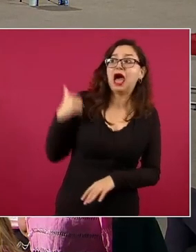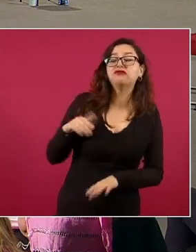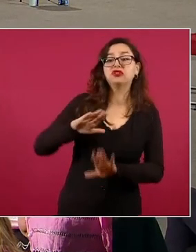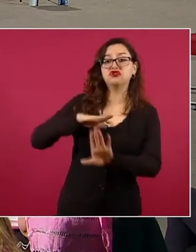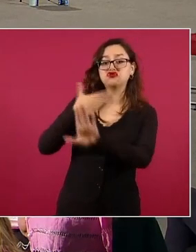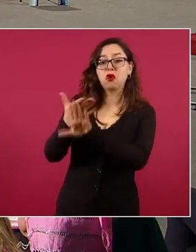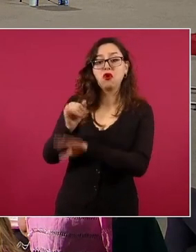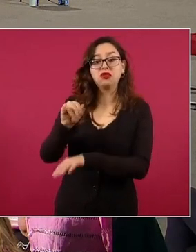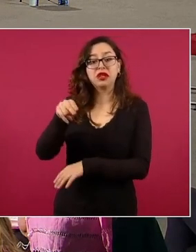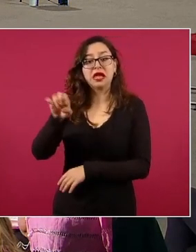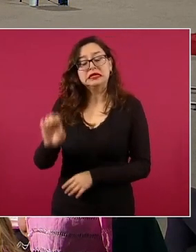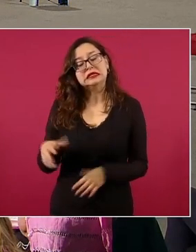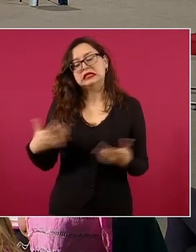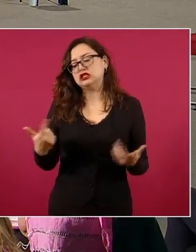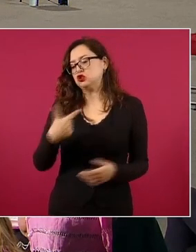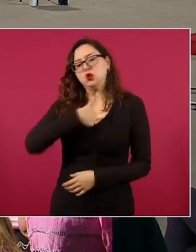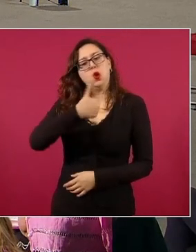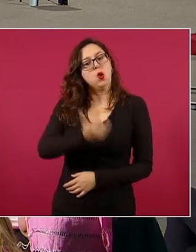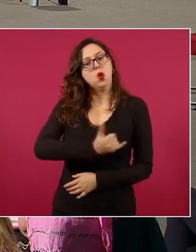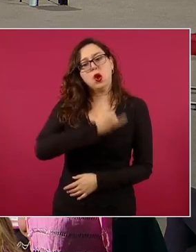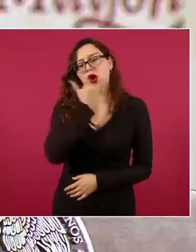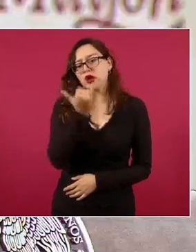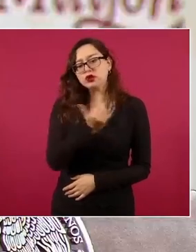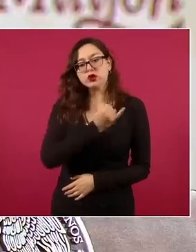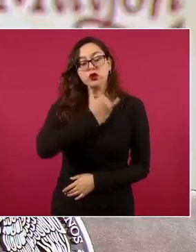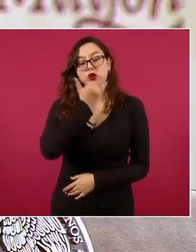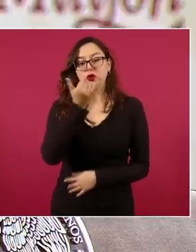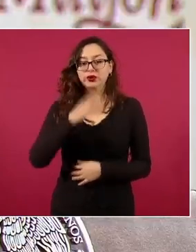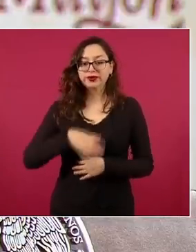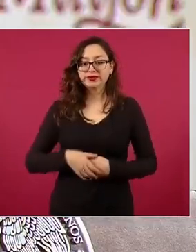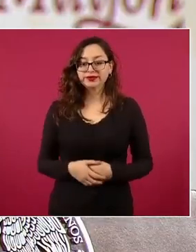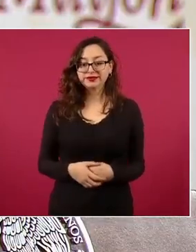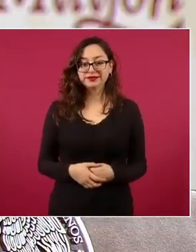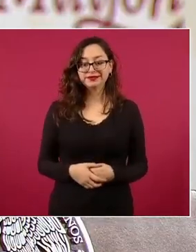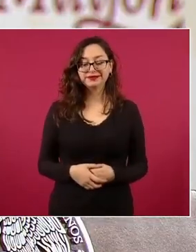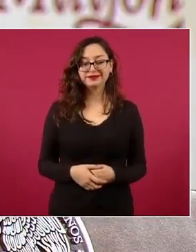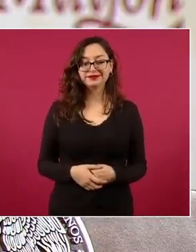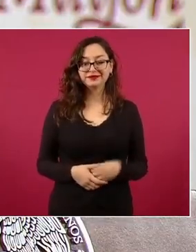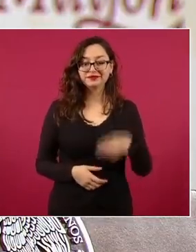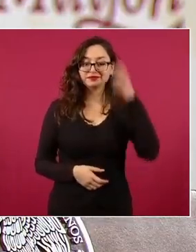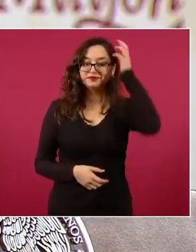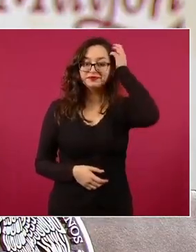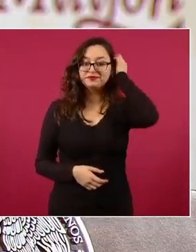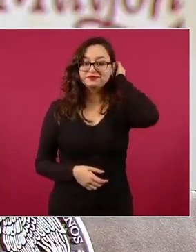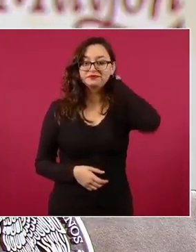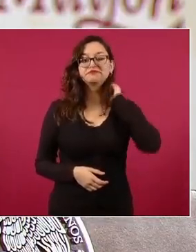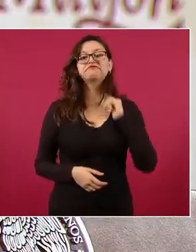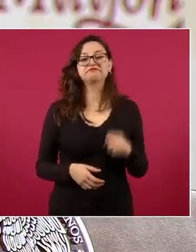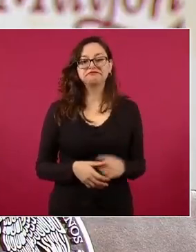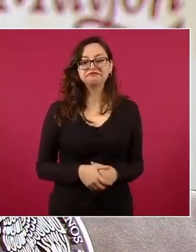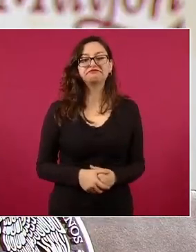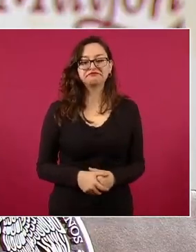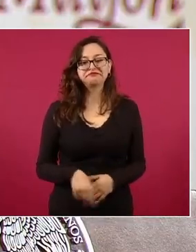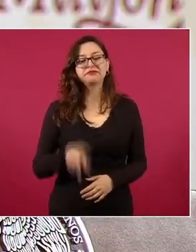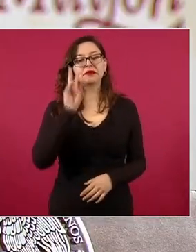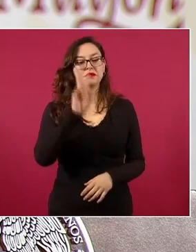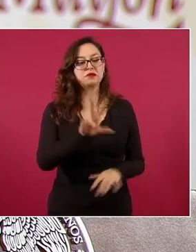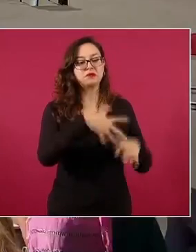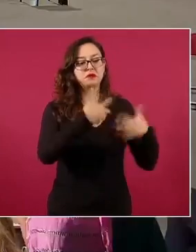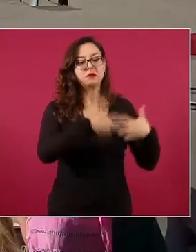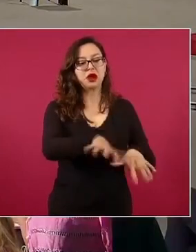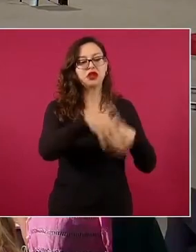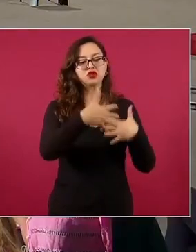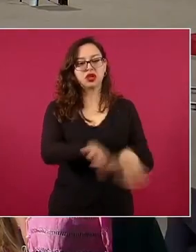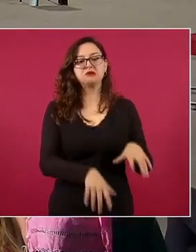se apresuró. Lo que vimos fue una marcha de la derecha que salió a defender